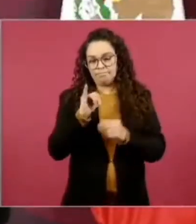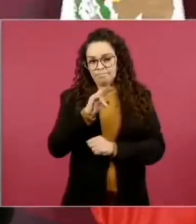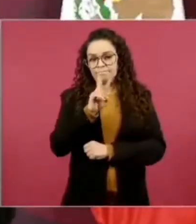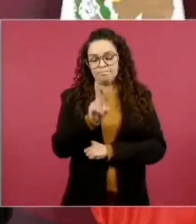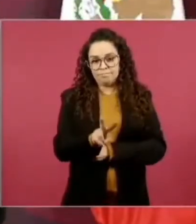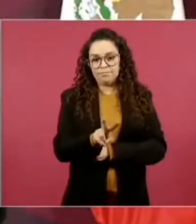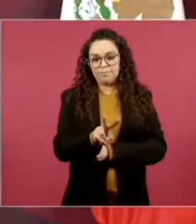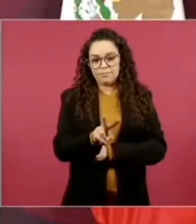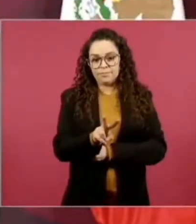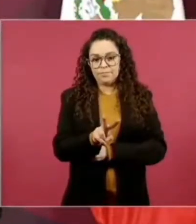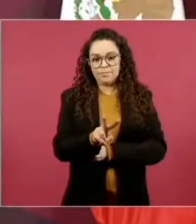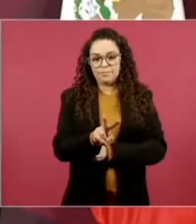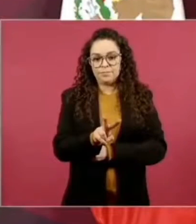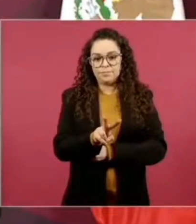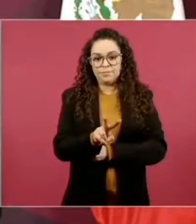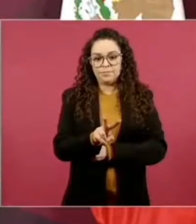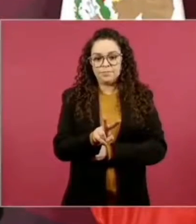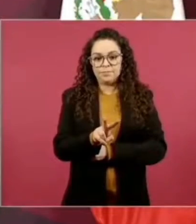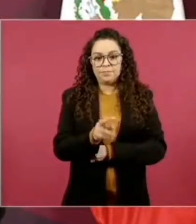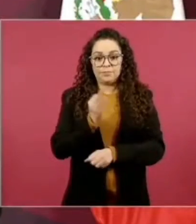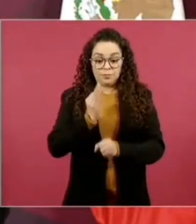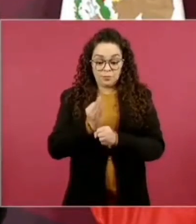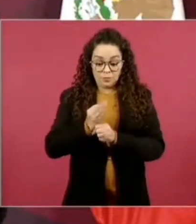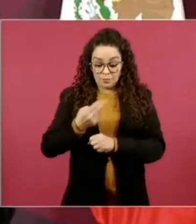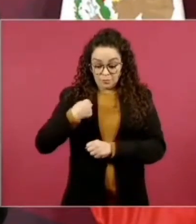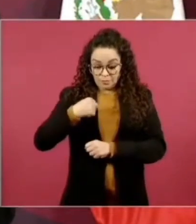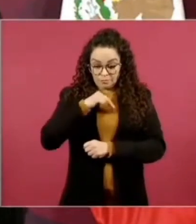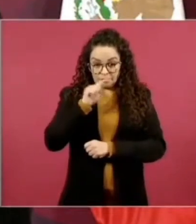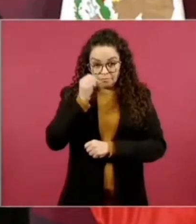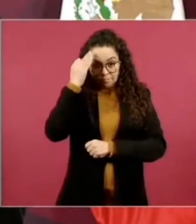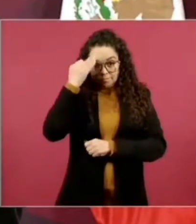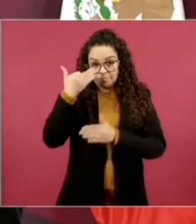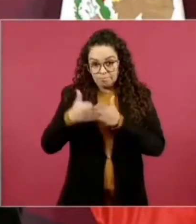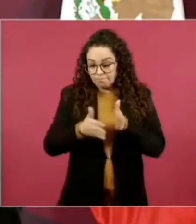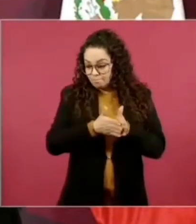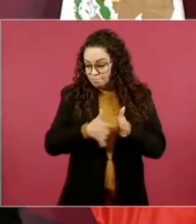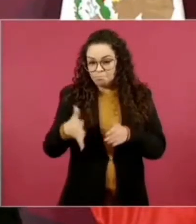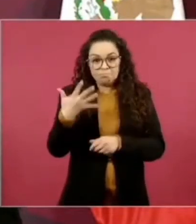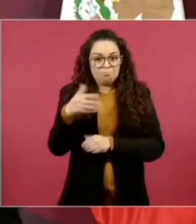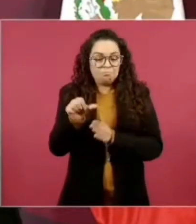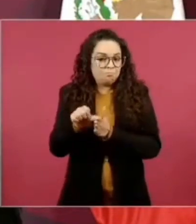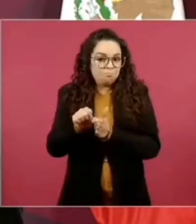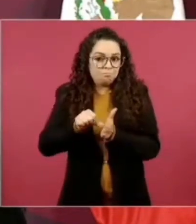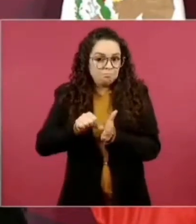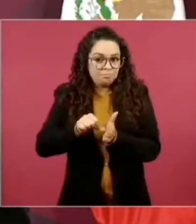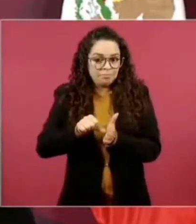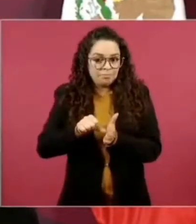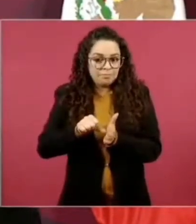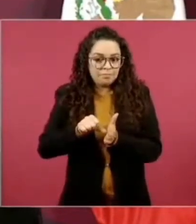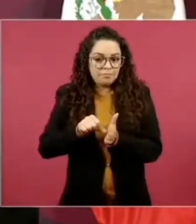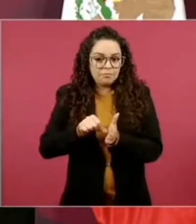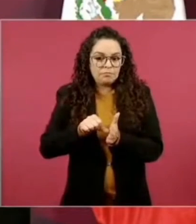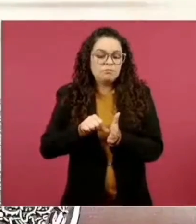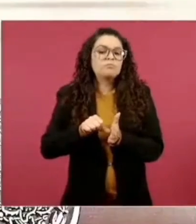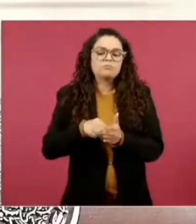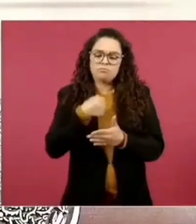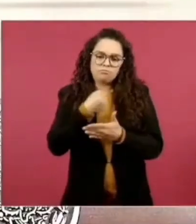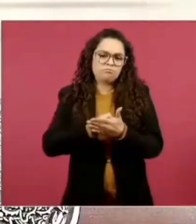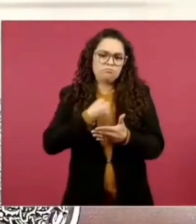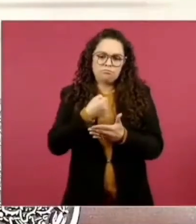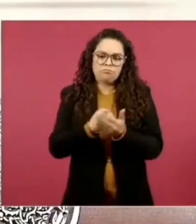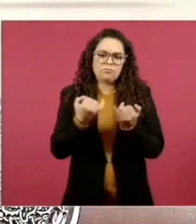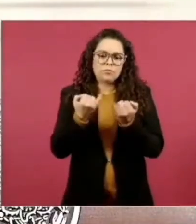Y en el tiempo que nos quede a nosotros, que procuremos que se siga actuando con justicia, que